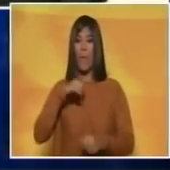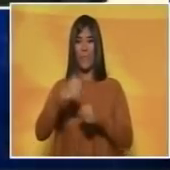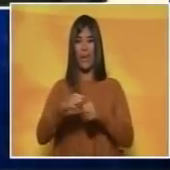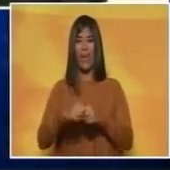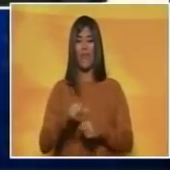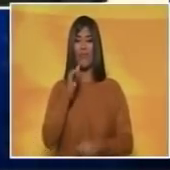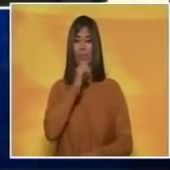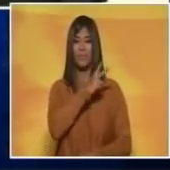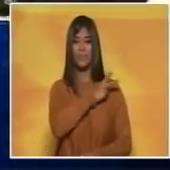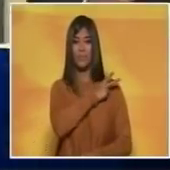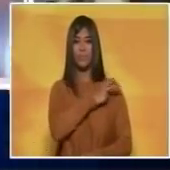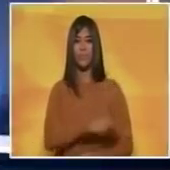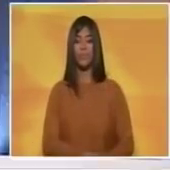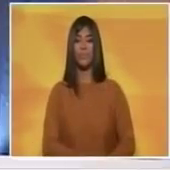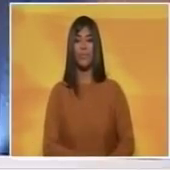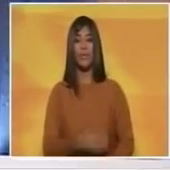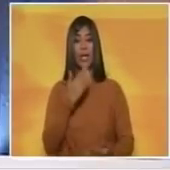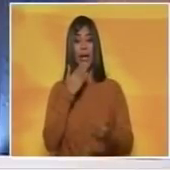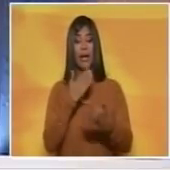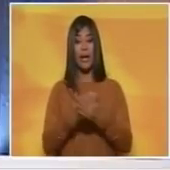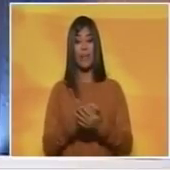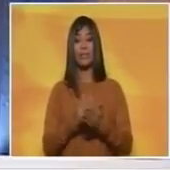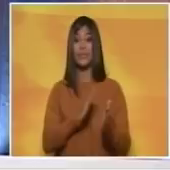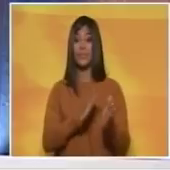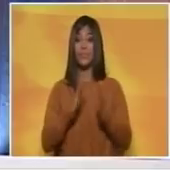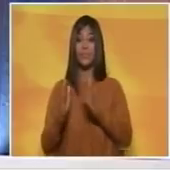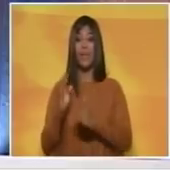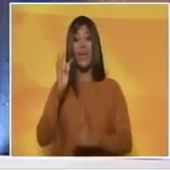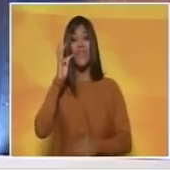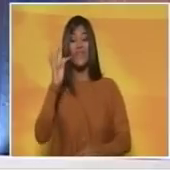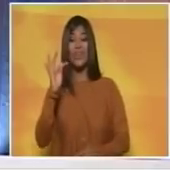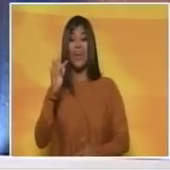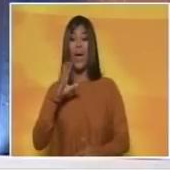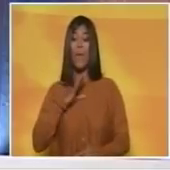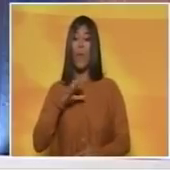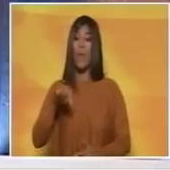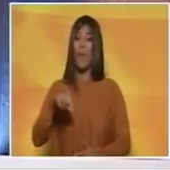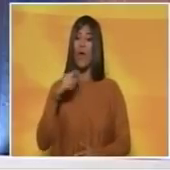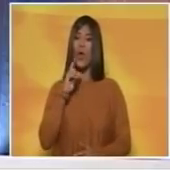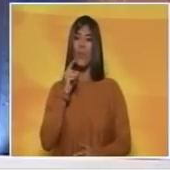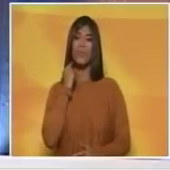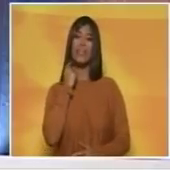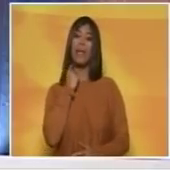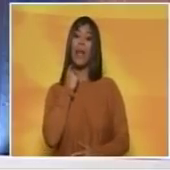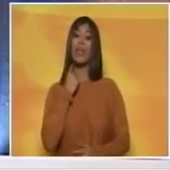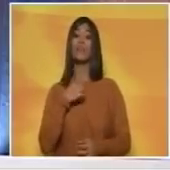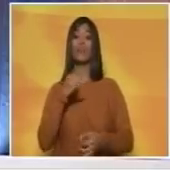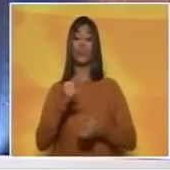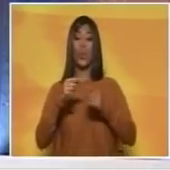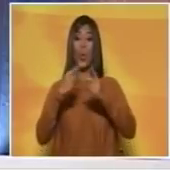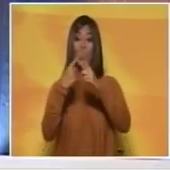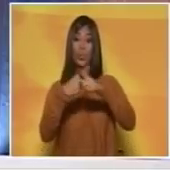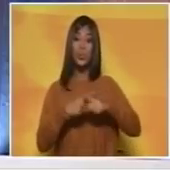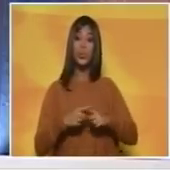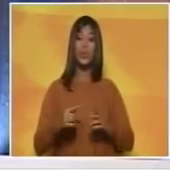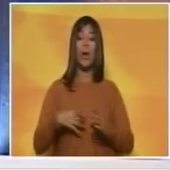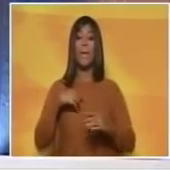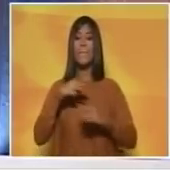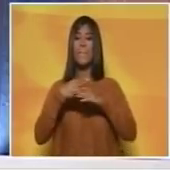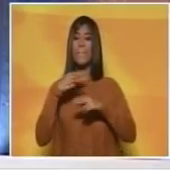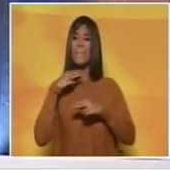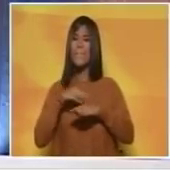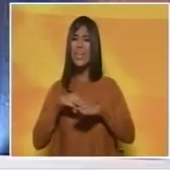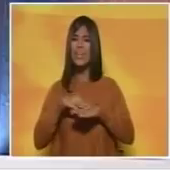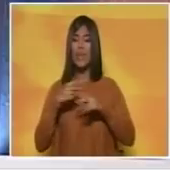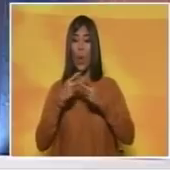del país. Gracias, José Leonardo. El fiscal general de la República, Tarek William Saab, presentó un balance del Ministerio Público sobre las